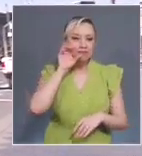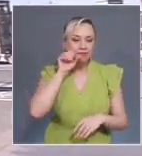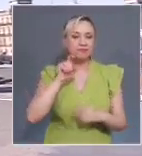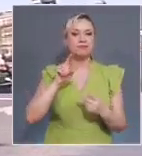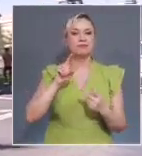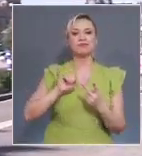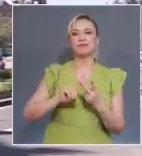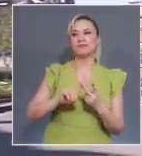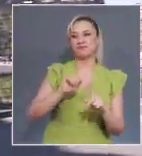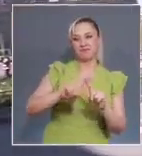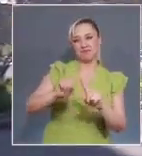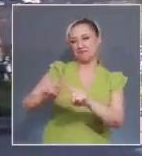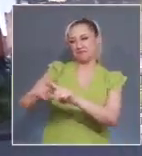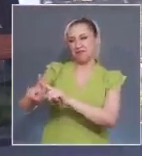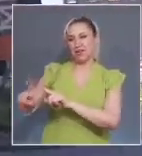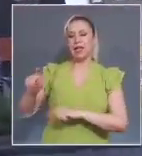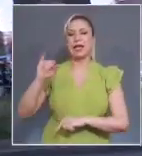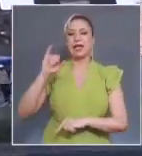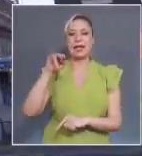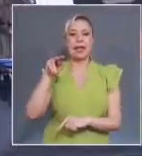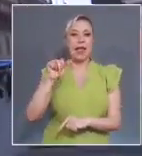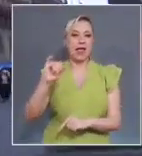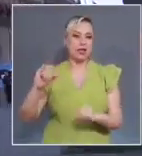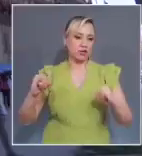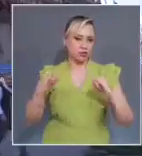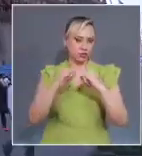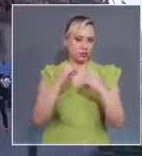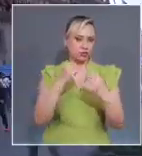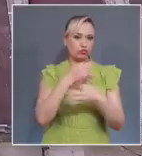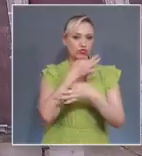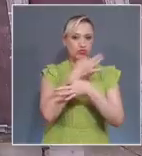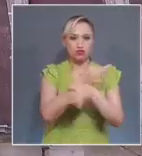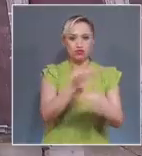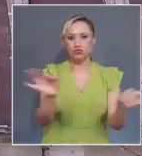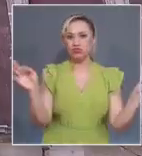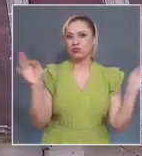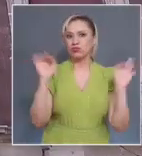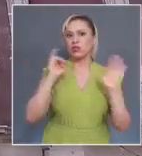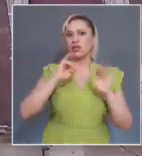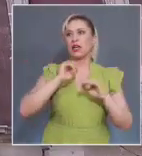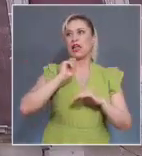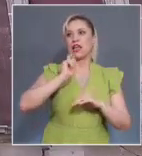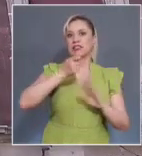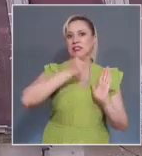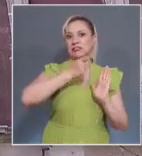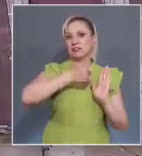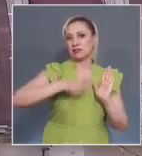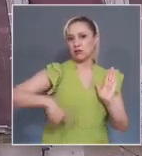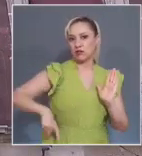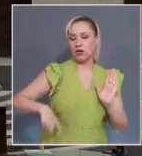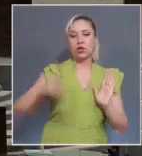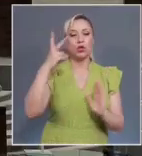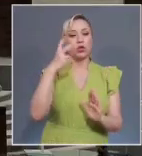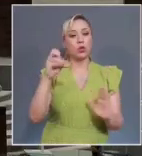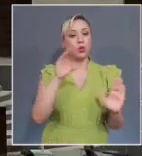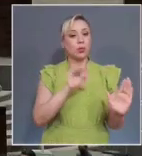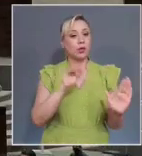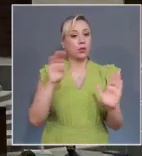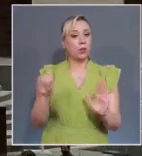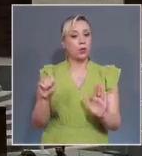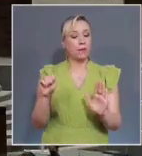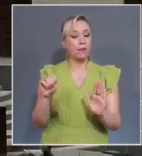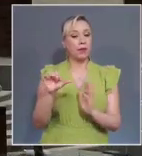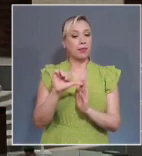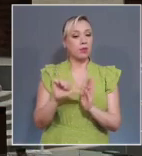impugnan el decreto publicado el pasado 2 de marzo que reforma 299 artículos de las leyes generales de instituciones